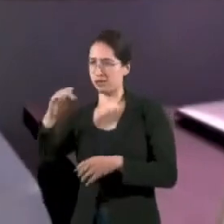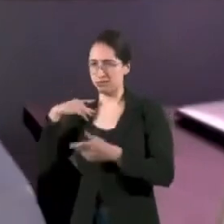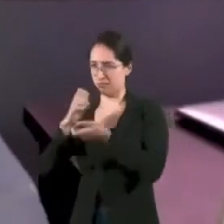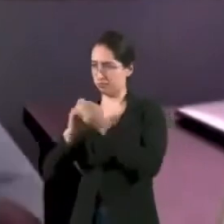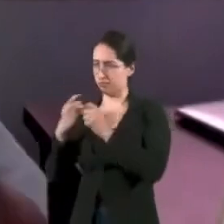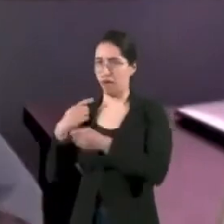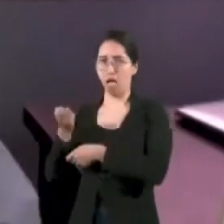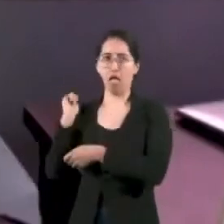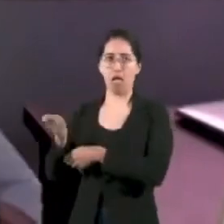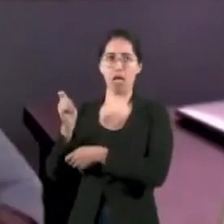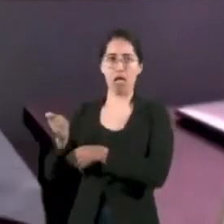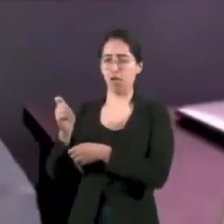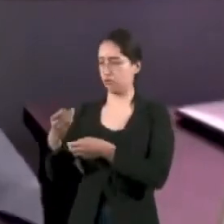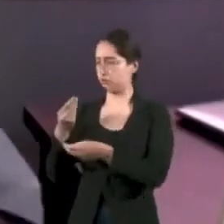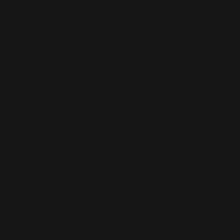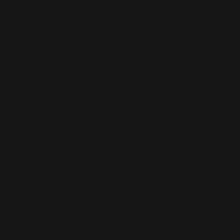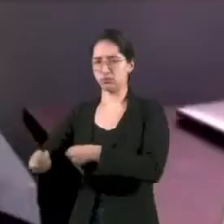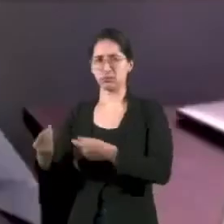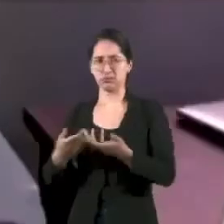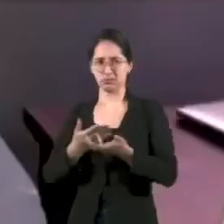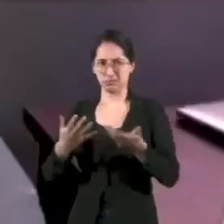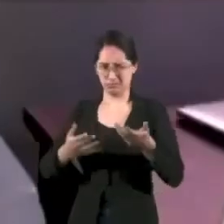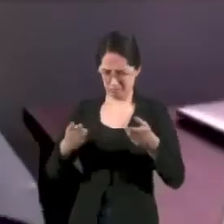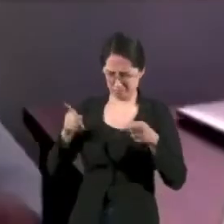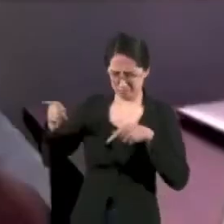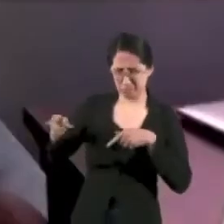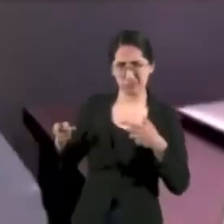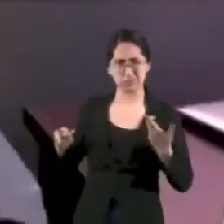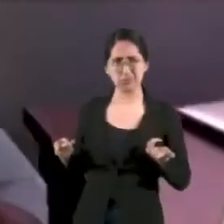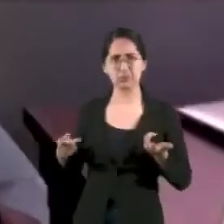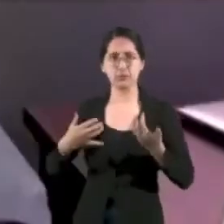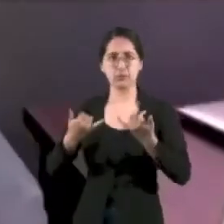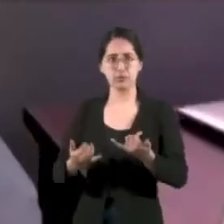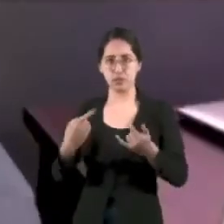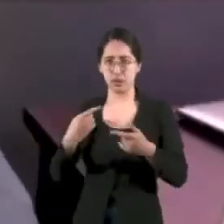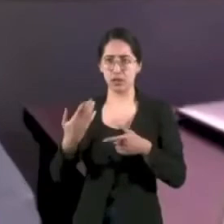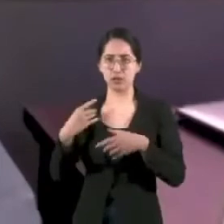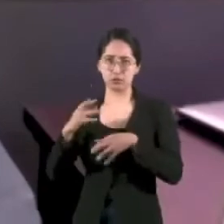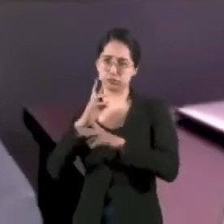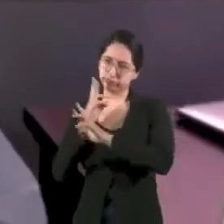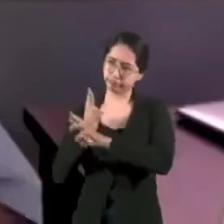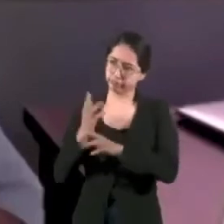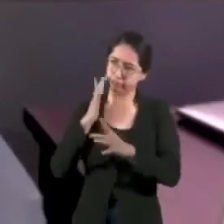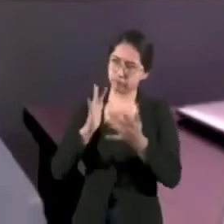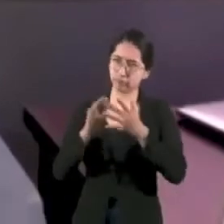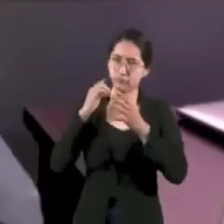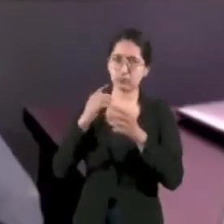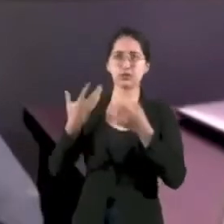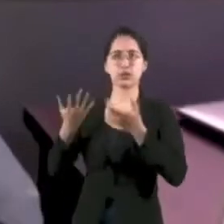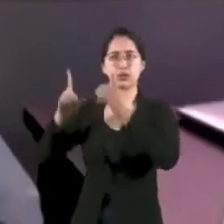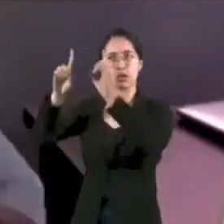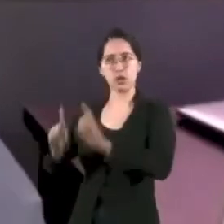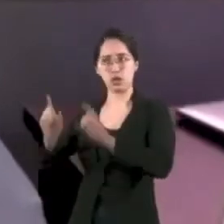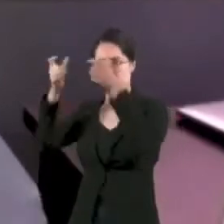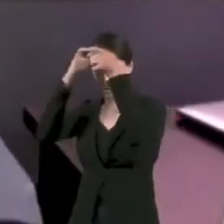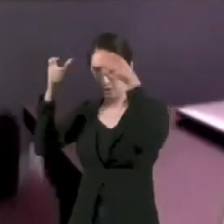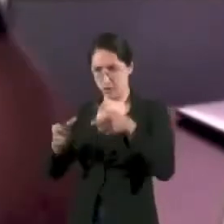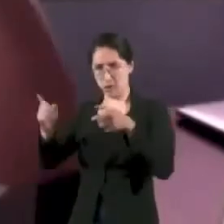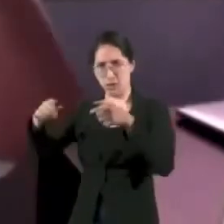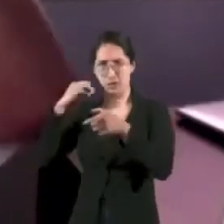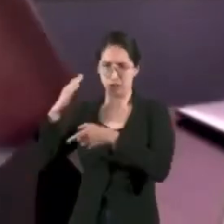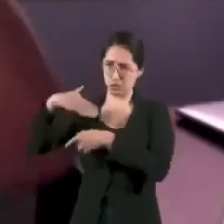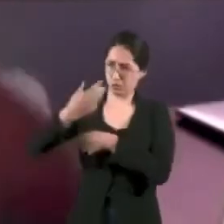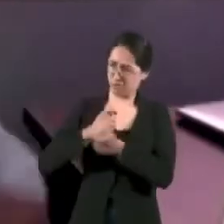marquetalianos levantaron y esas banderas que ellos levantaron en ese momento en respuesta a la agresión del Estado, se haya hecho lo que se haya